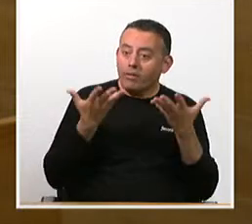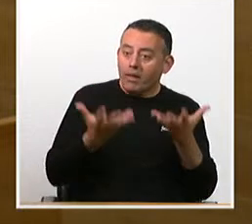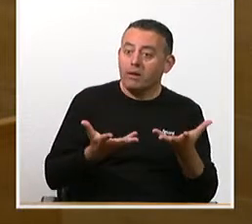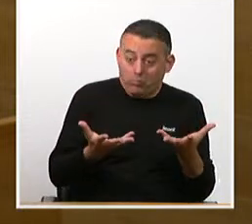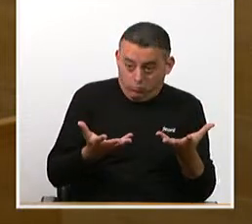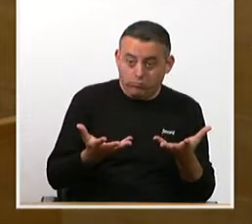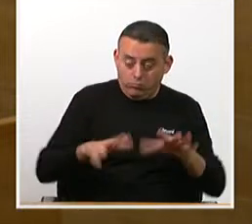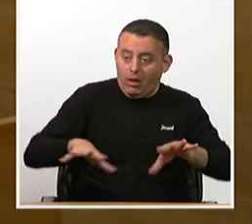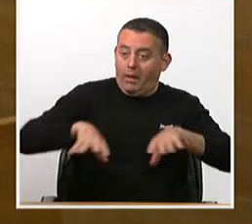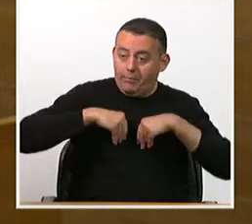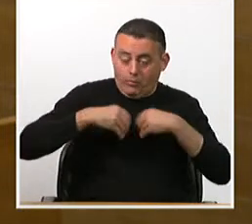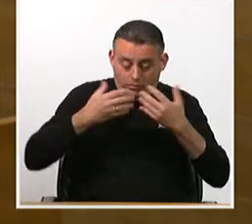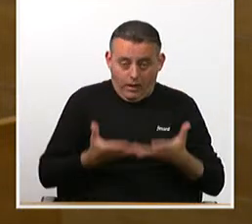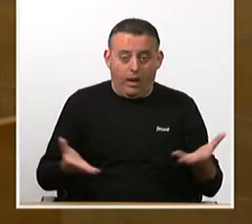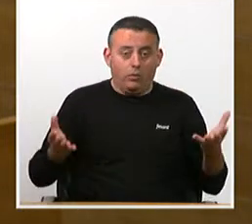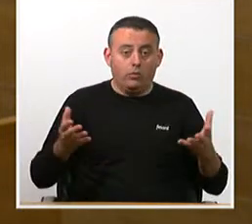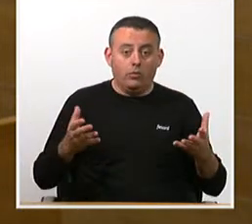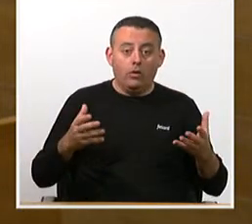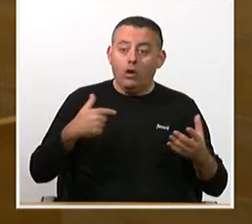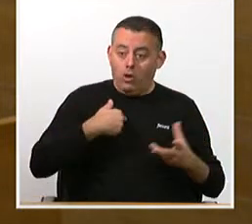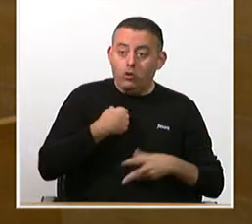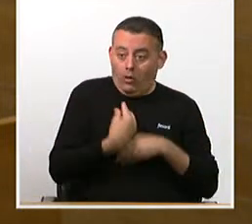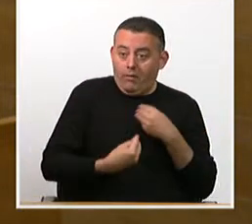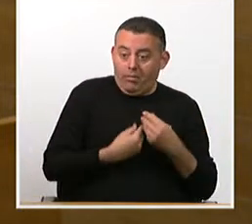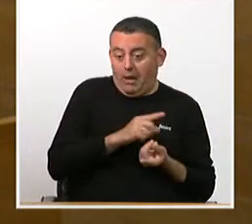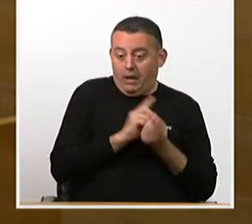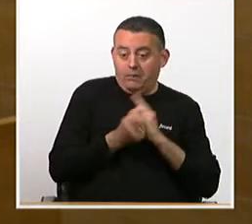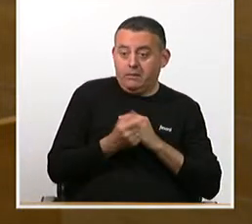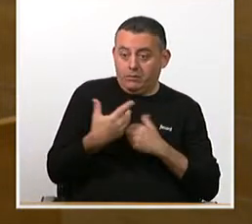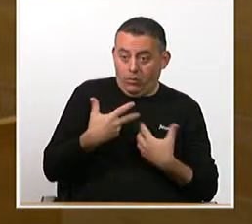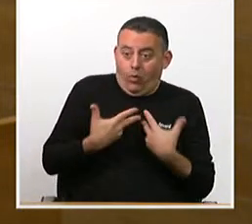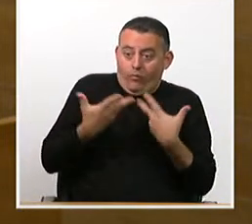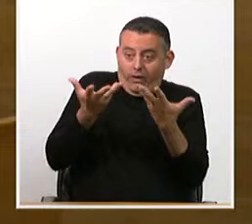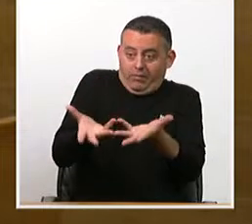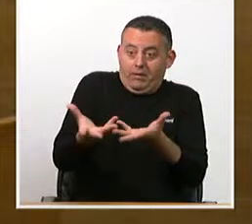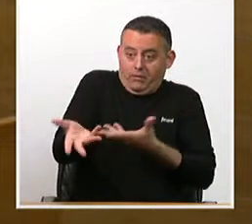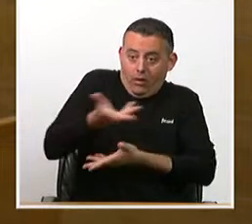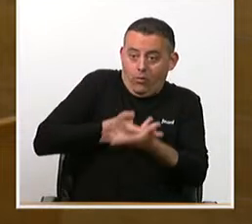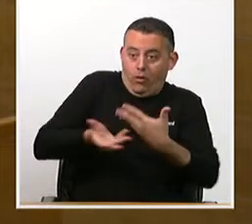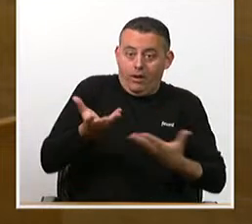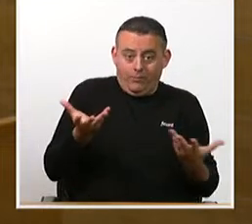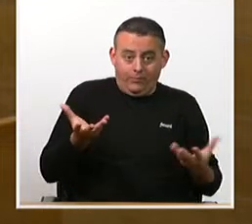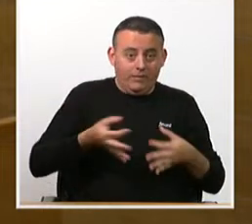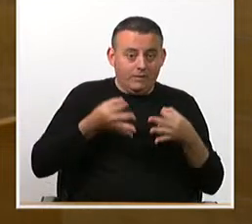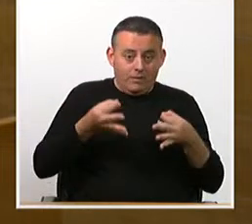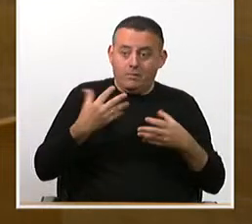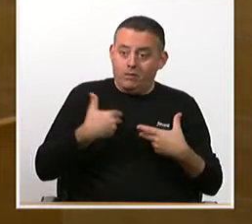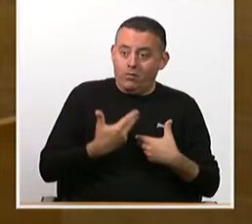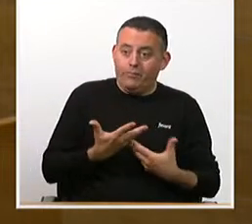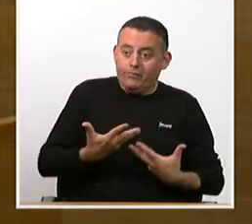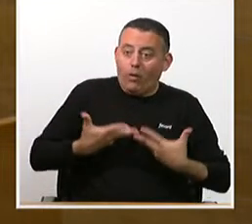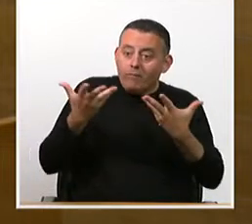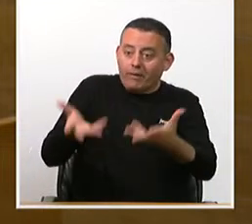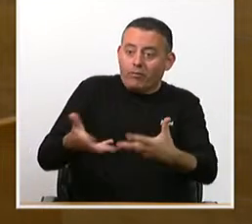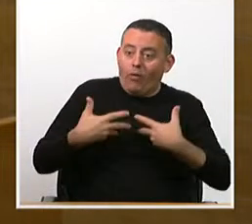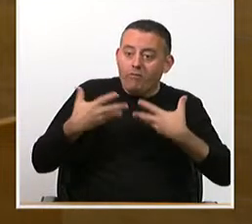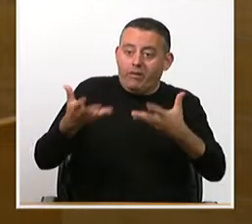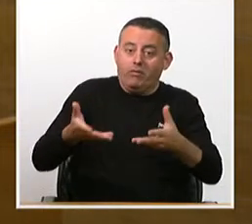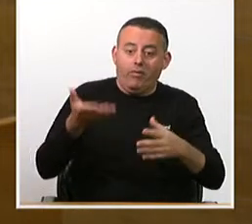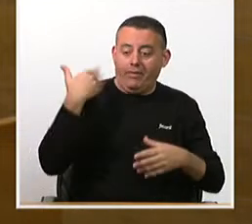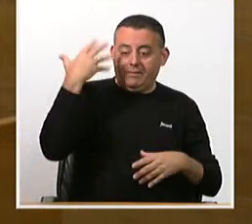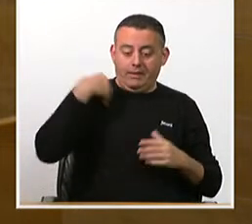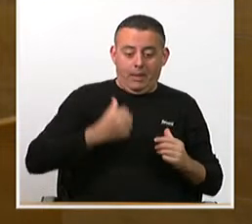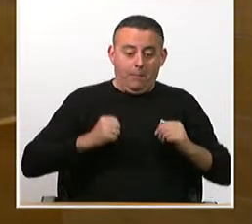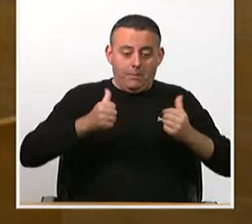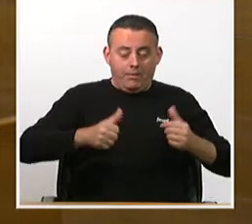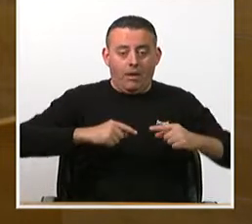cualquier caso porque vengo haciéndolo desde el principio de hecho vengo lanzando guantes de acuerdos y de trabajos conjuntos por cosas que